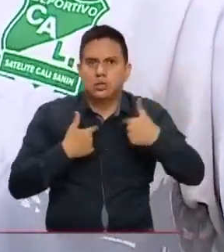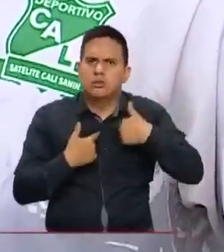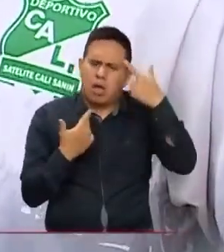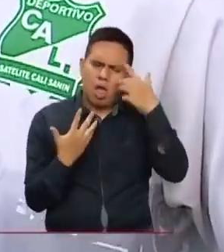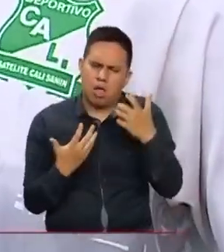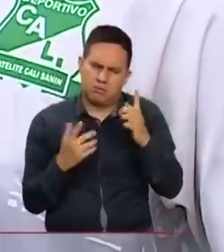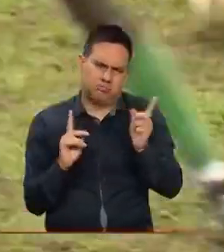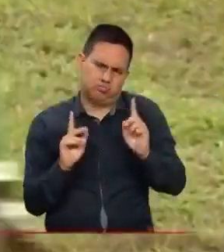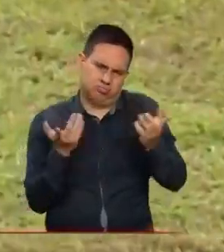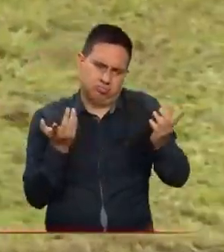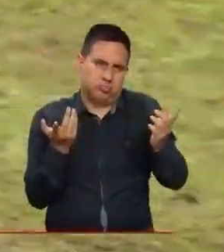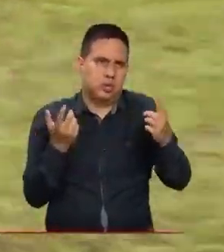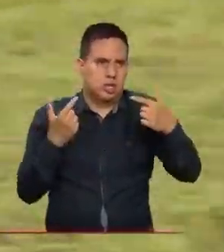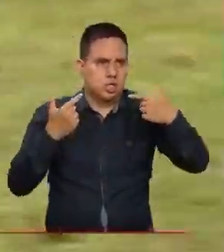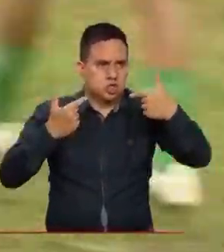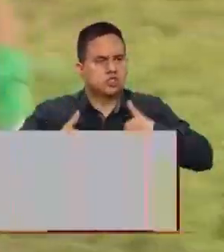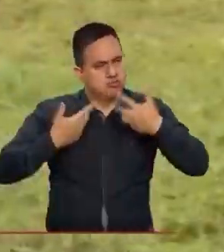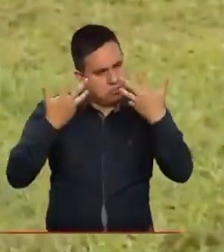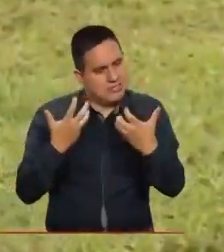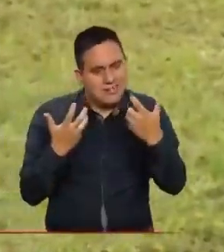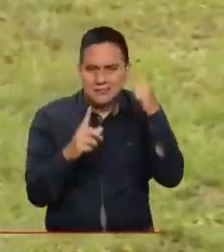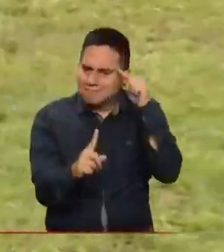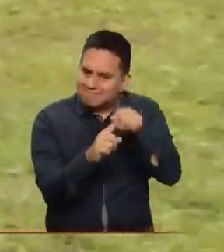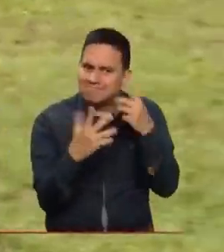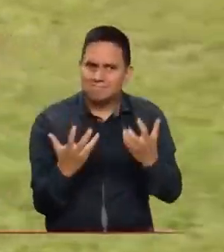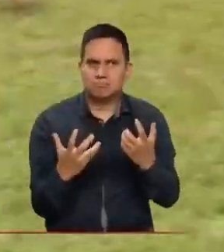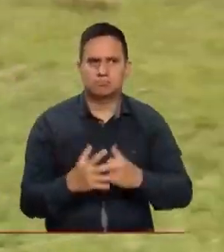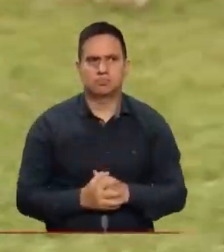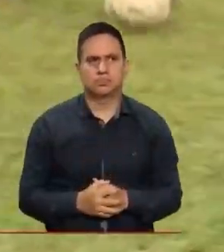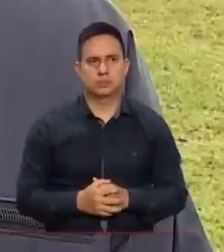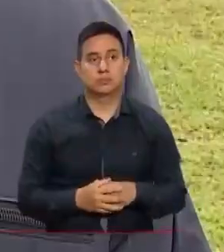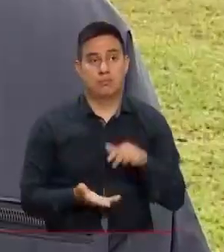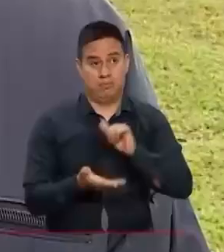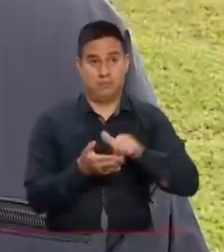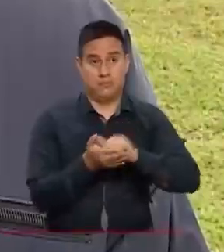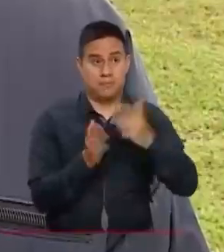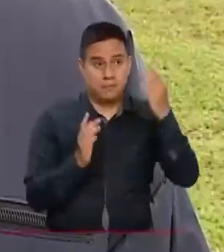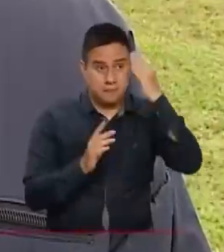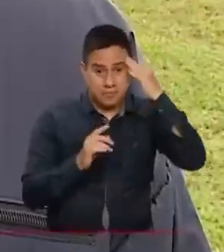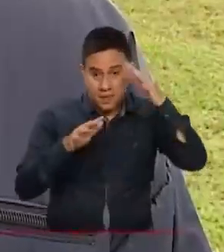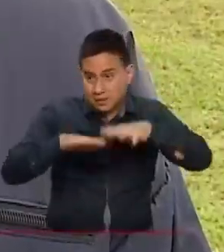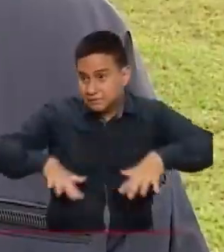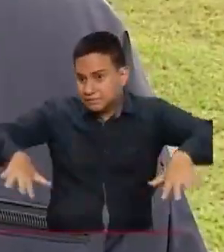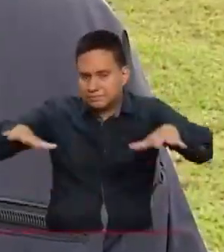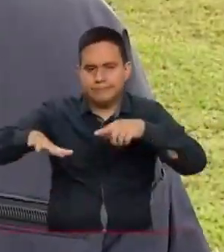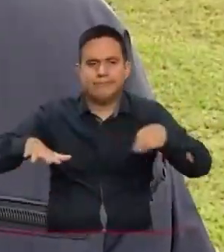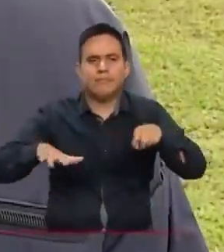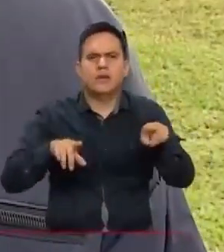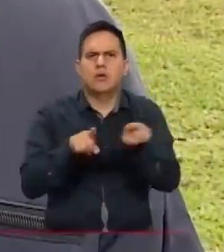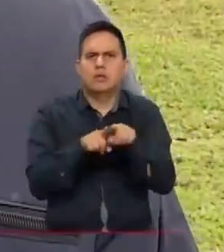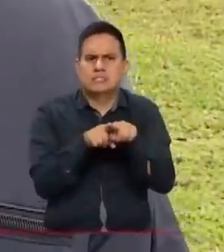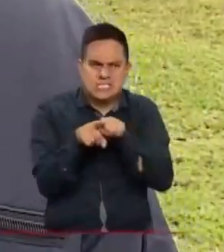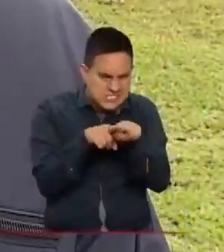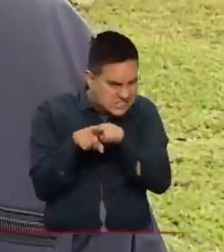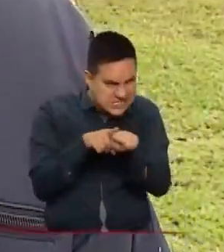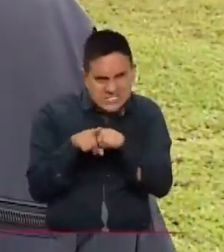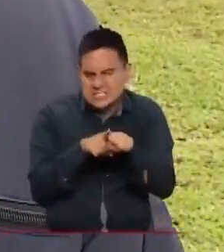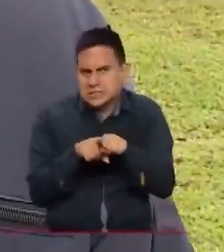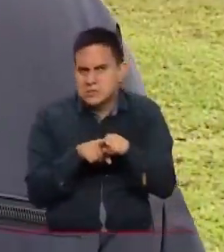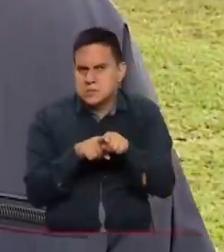No siento nada de cambio porque él realmente es lo que quiero, ¿me entiendes? Estamos en un entorno que se ha vuelto más competitivo, que cada día hay más